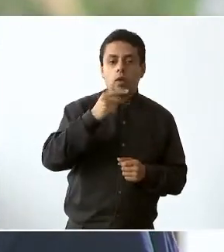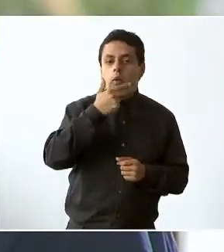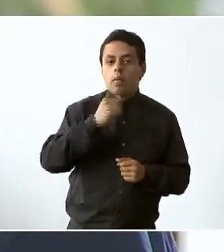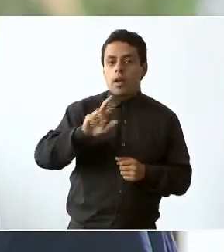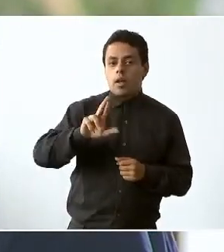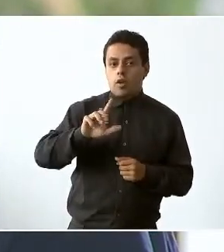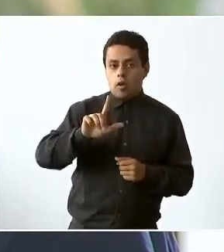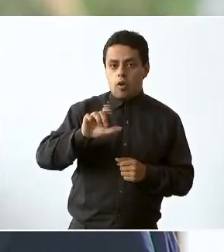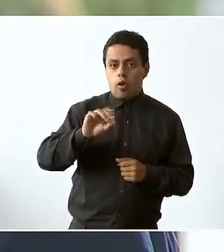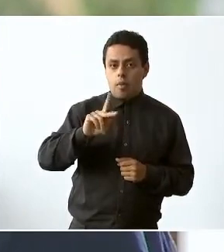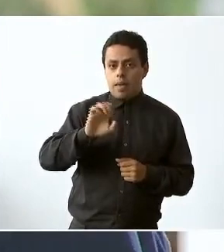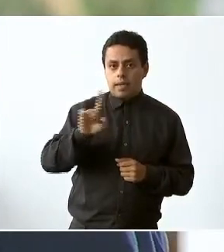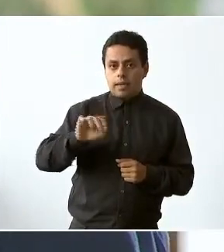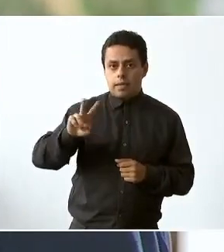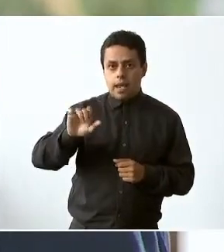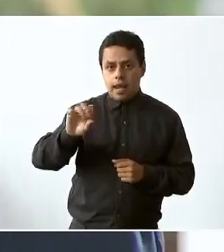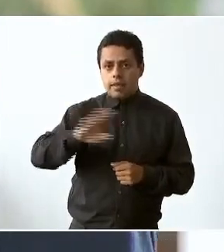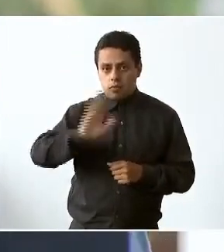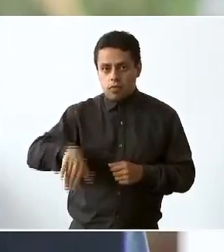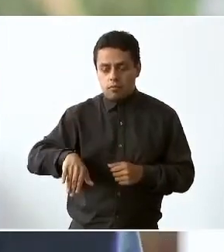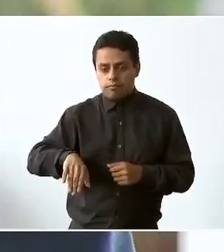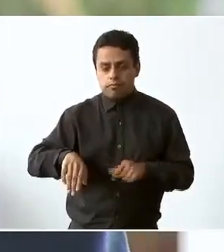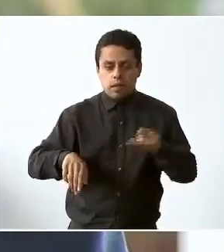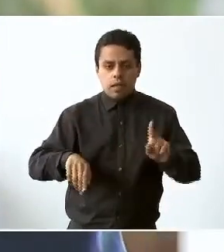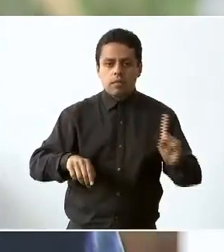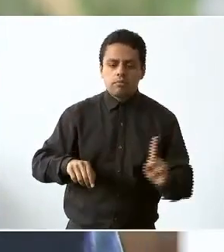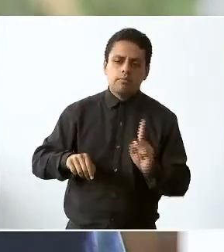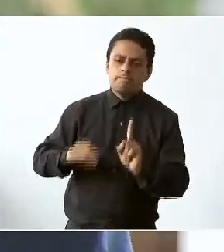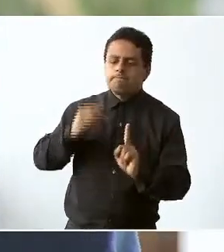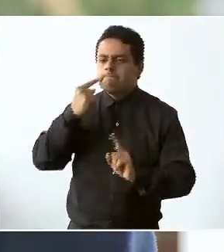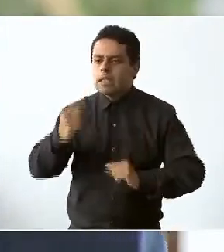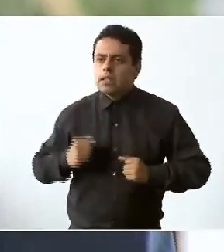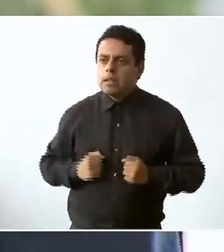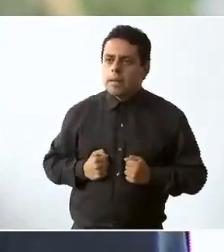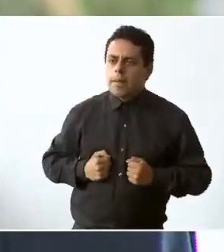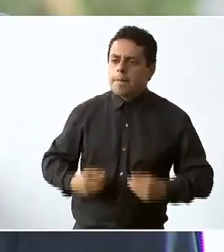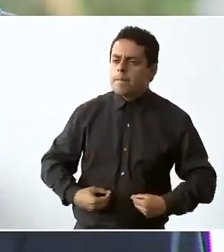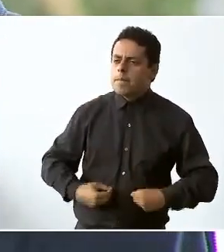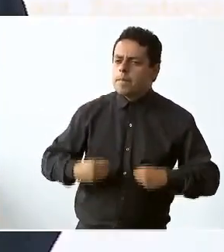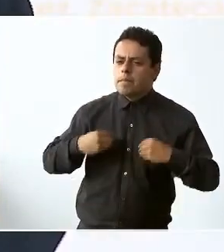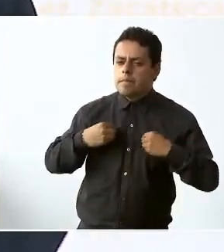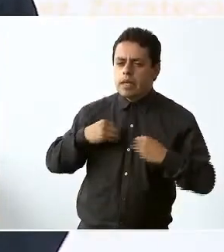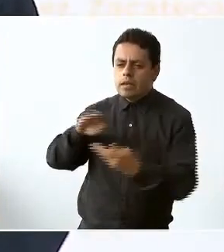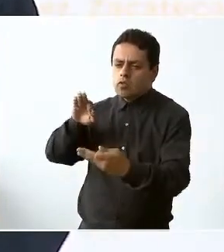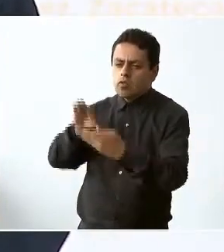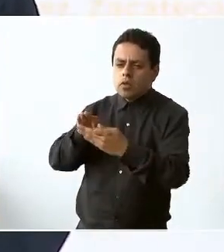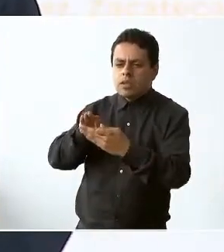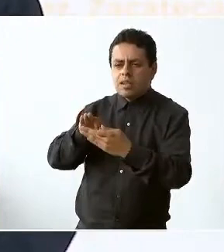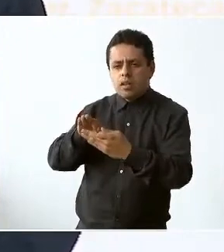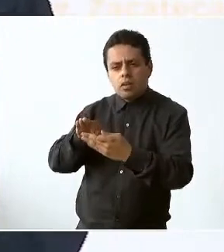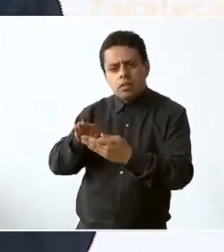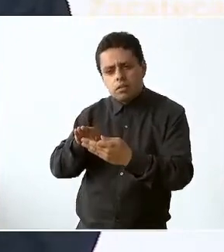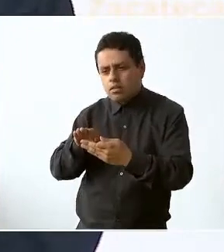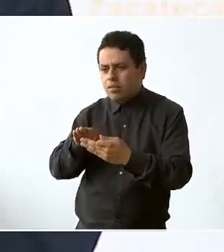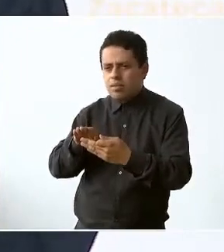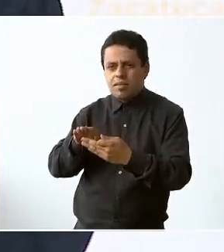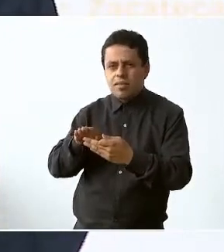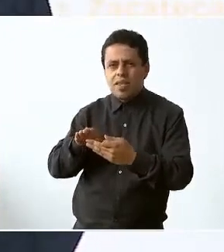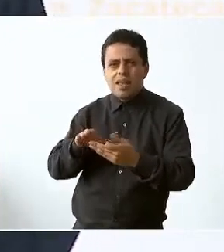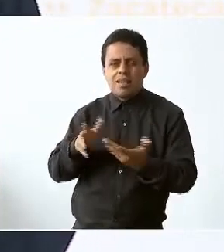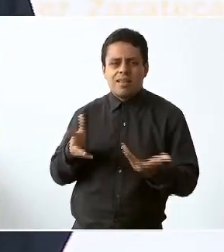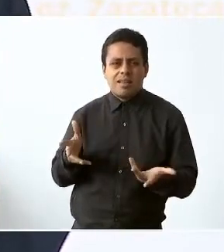Velarde, decía que la vida era demasiado corta para